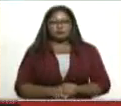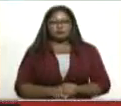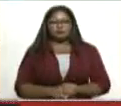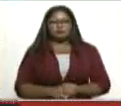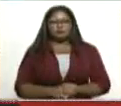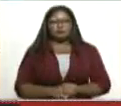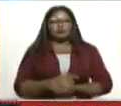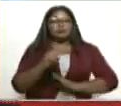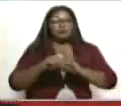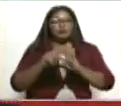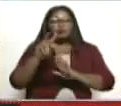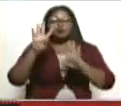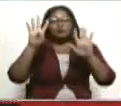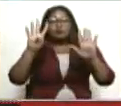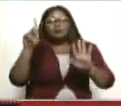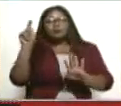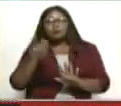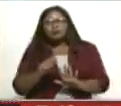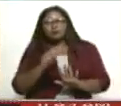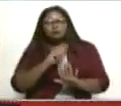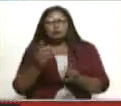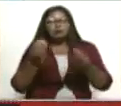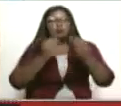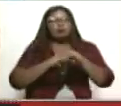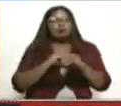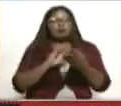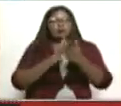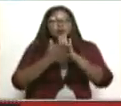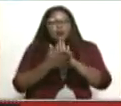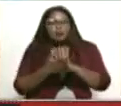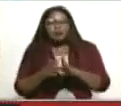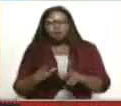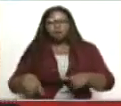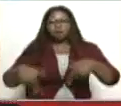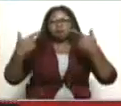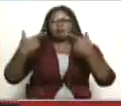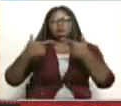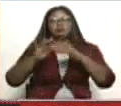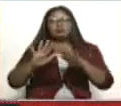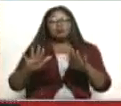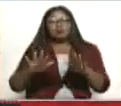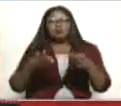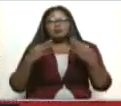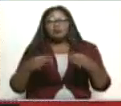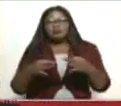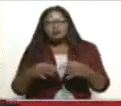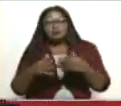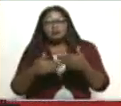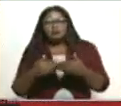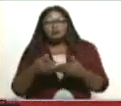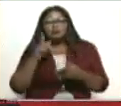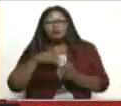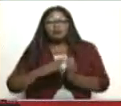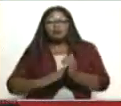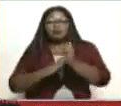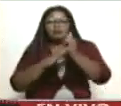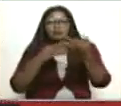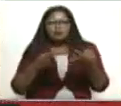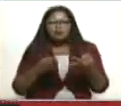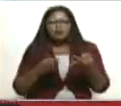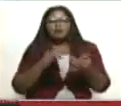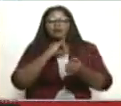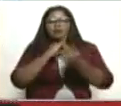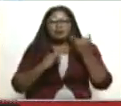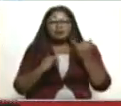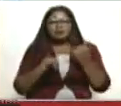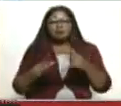estos 9 meses hemos logrado convenir un cese al fuego, cuya naturaleza nos debe conducir a la terminación